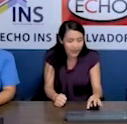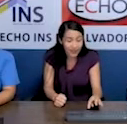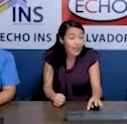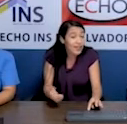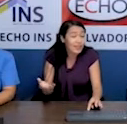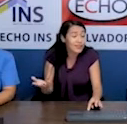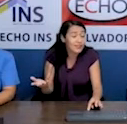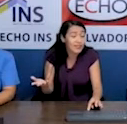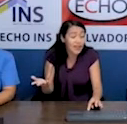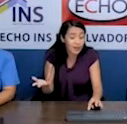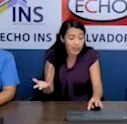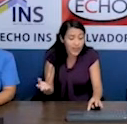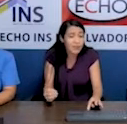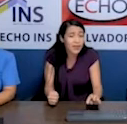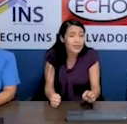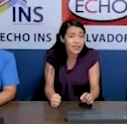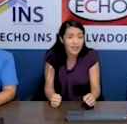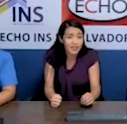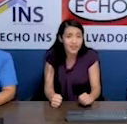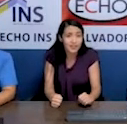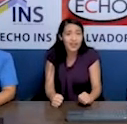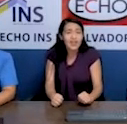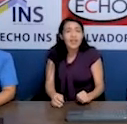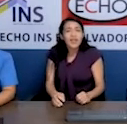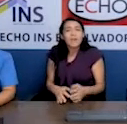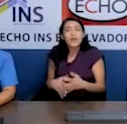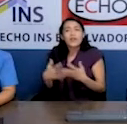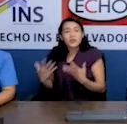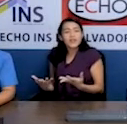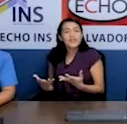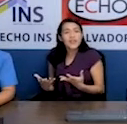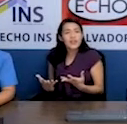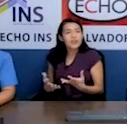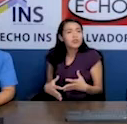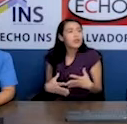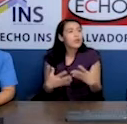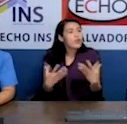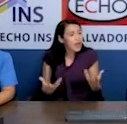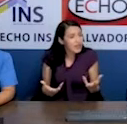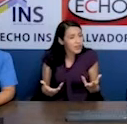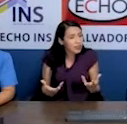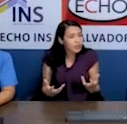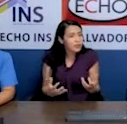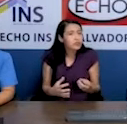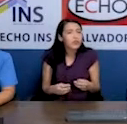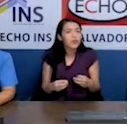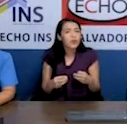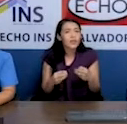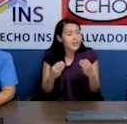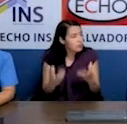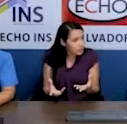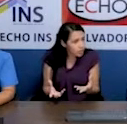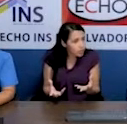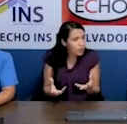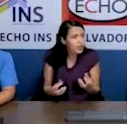ellas, porque la unidad de emergencia es así. Pero resulta ser que no solo lo orgánico, no